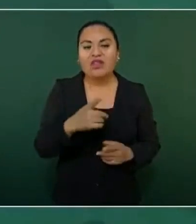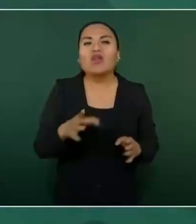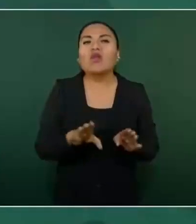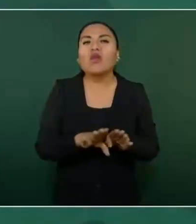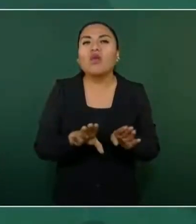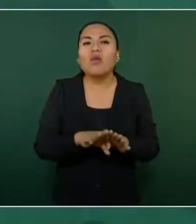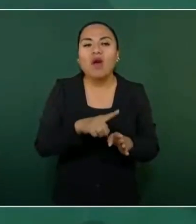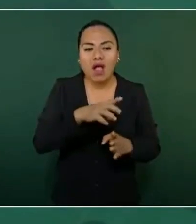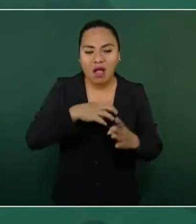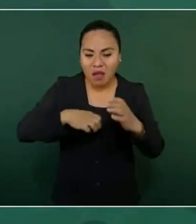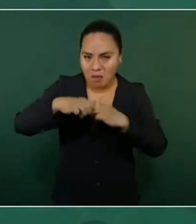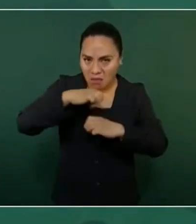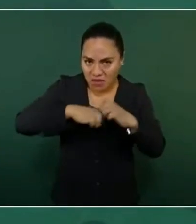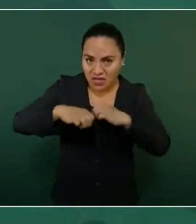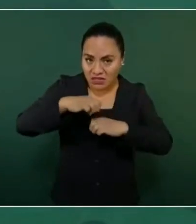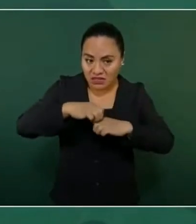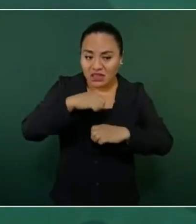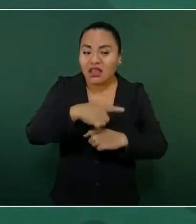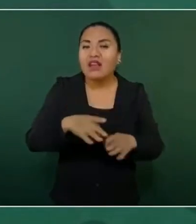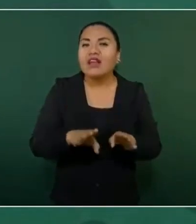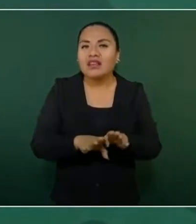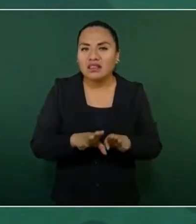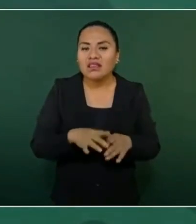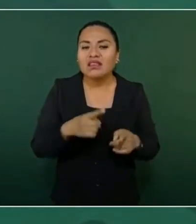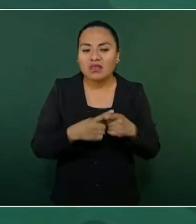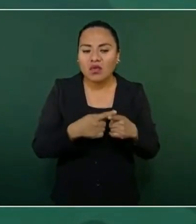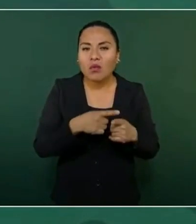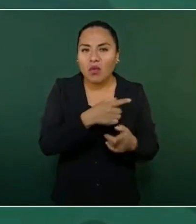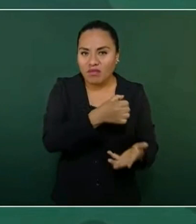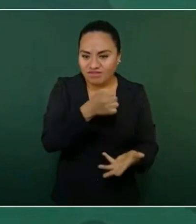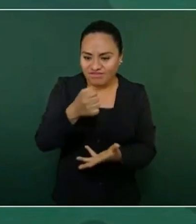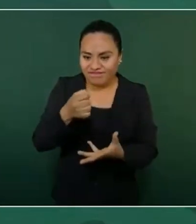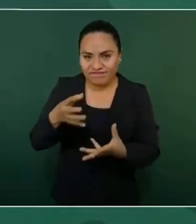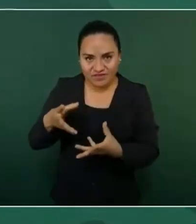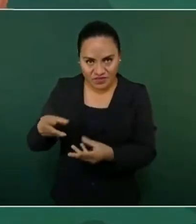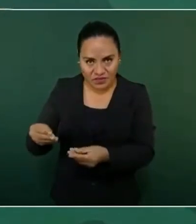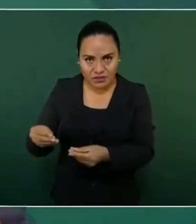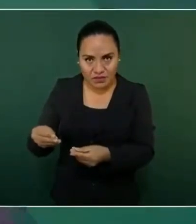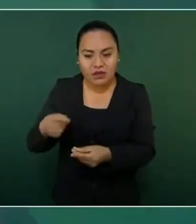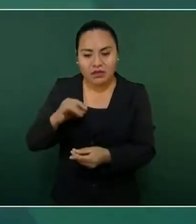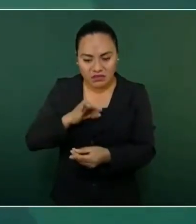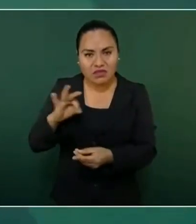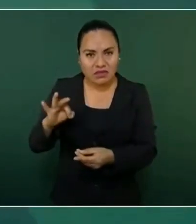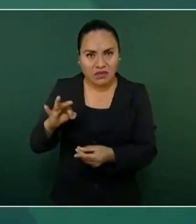es capital y el otro 50% es trabajo